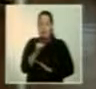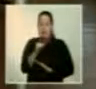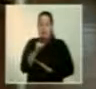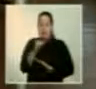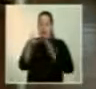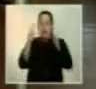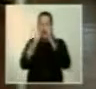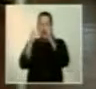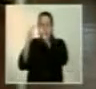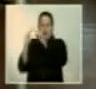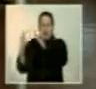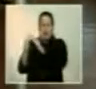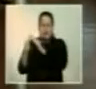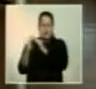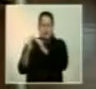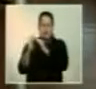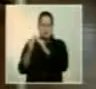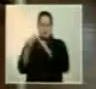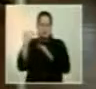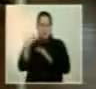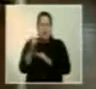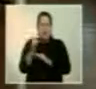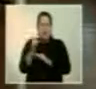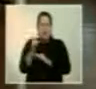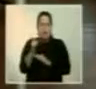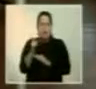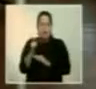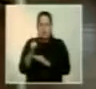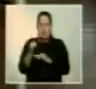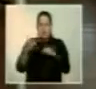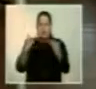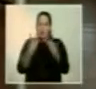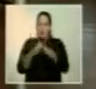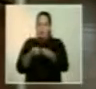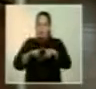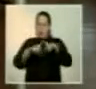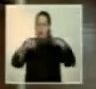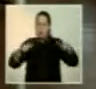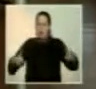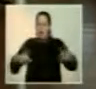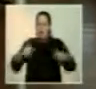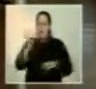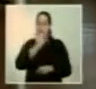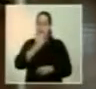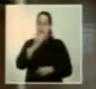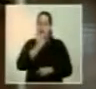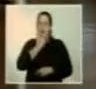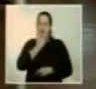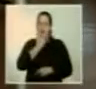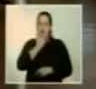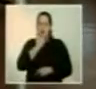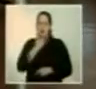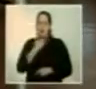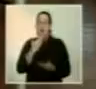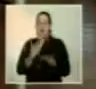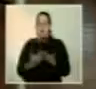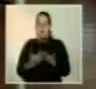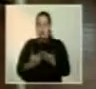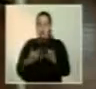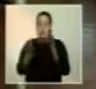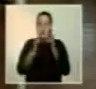viviendas que colindan o que colindan perdonen con el lago de valencia que harina adelante sí muy buenas tardes gracias por este contacto